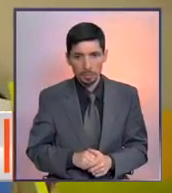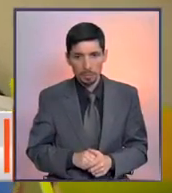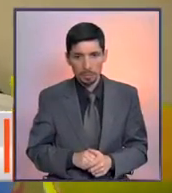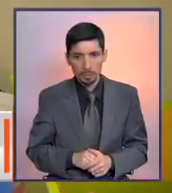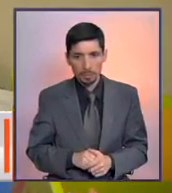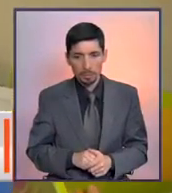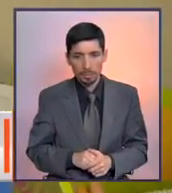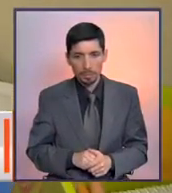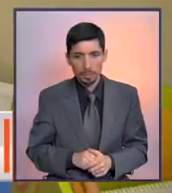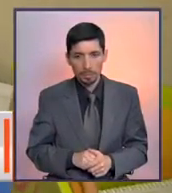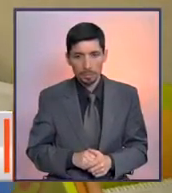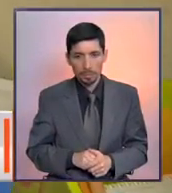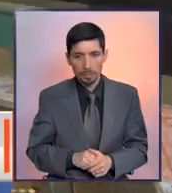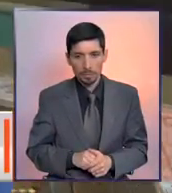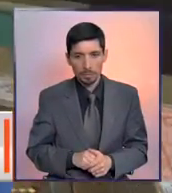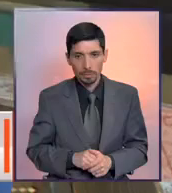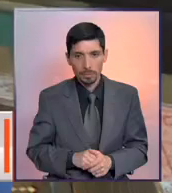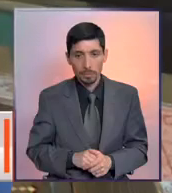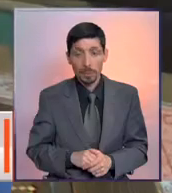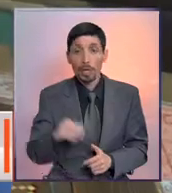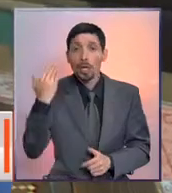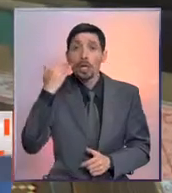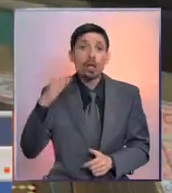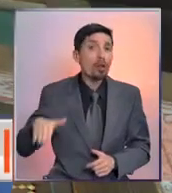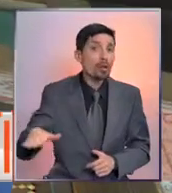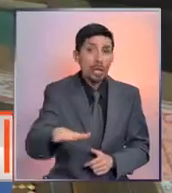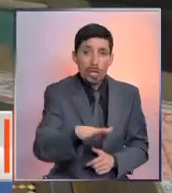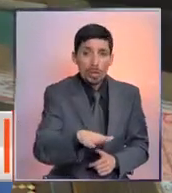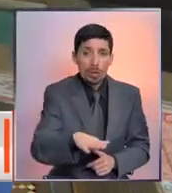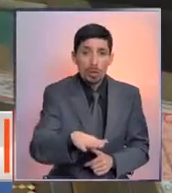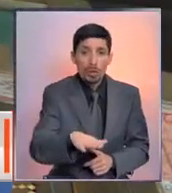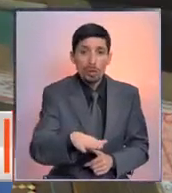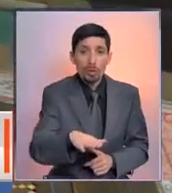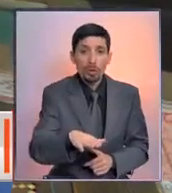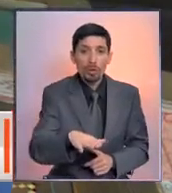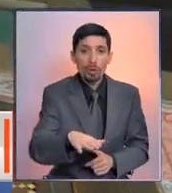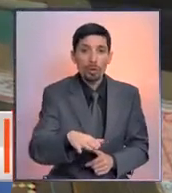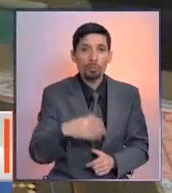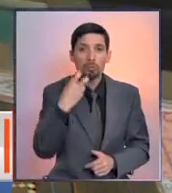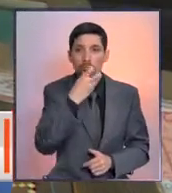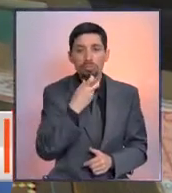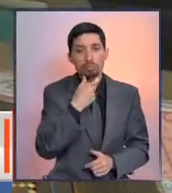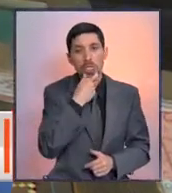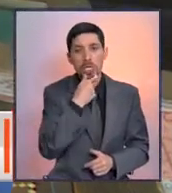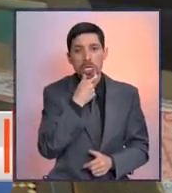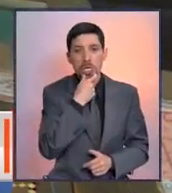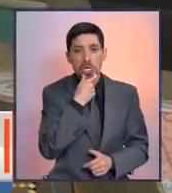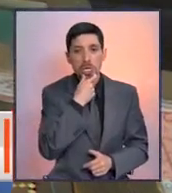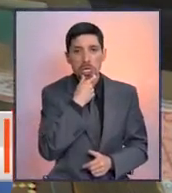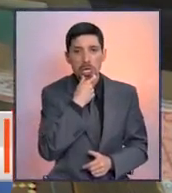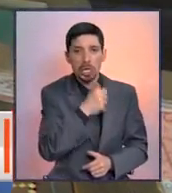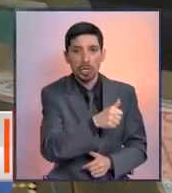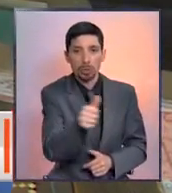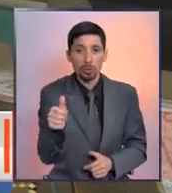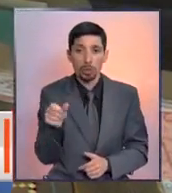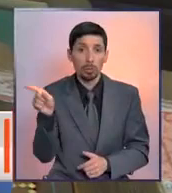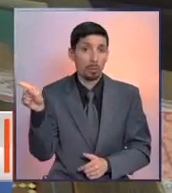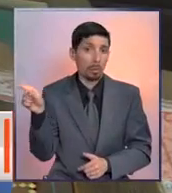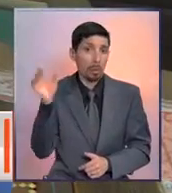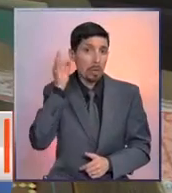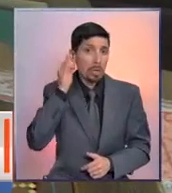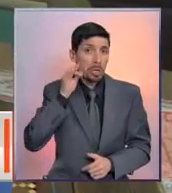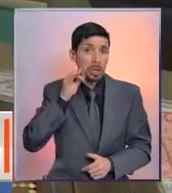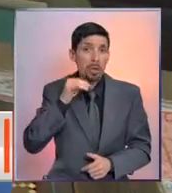Up. Down. Y los niños, todo en inglés. Y los niños, o sea, la Javi habla así